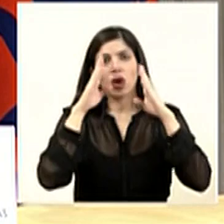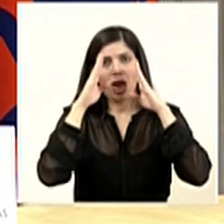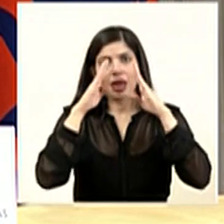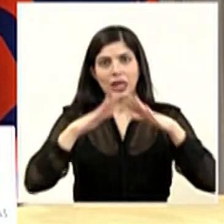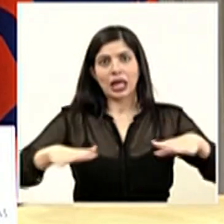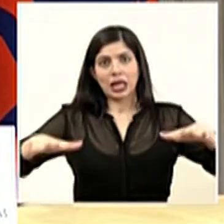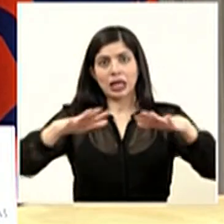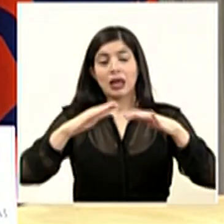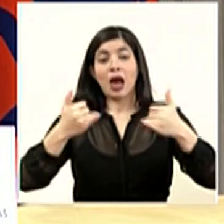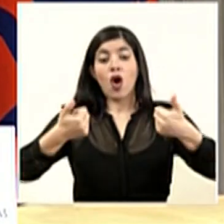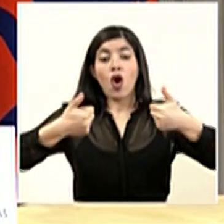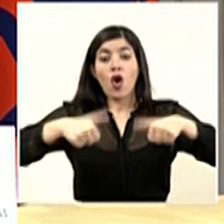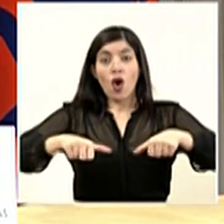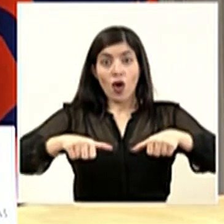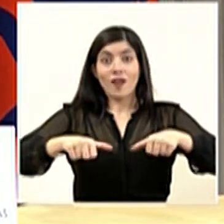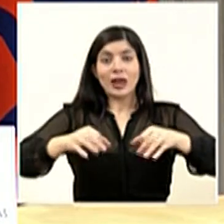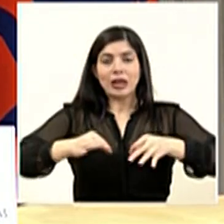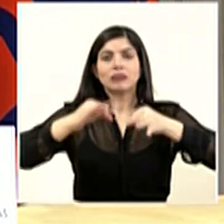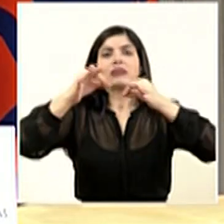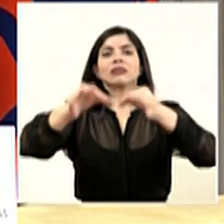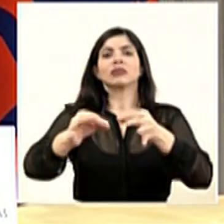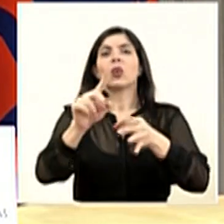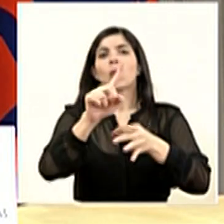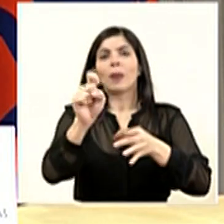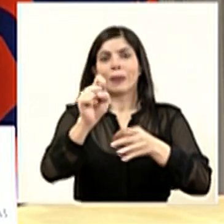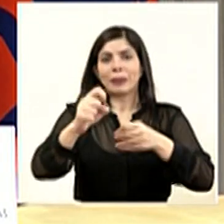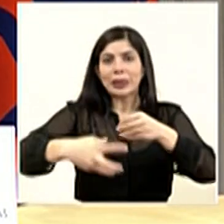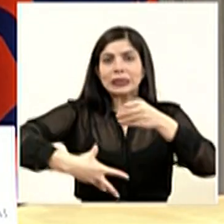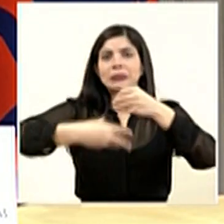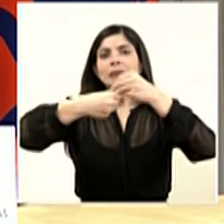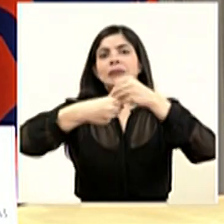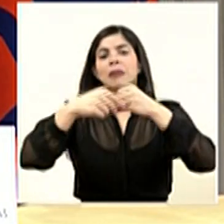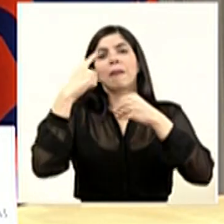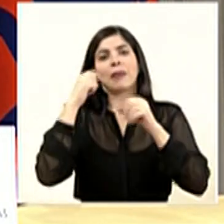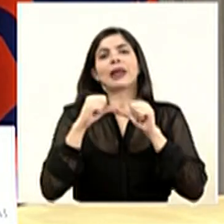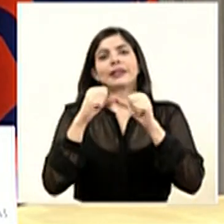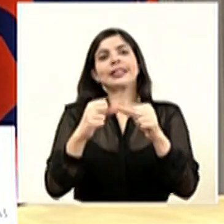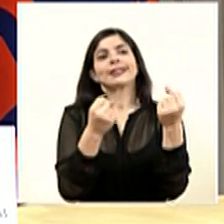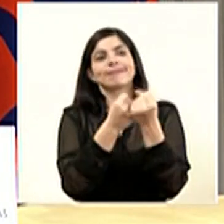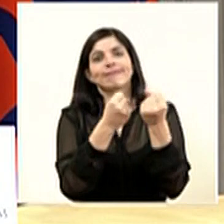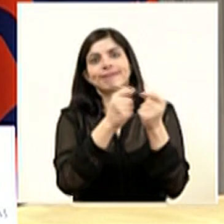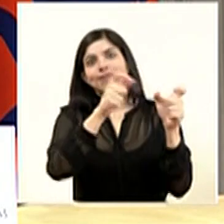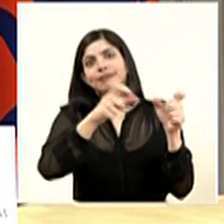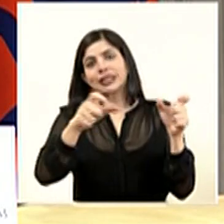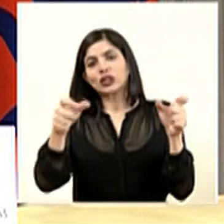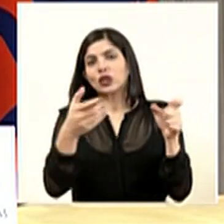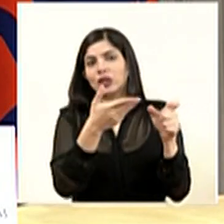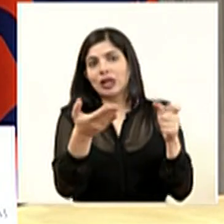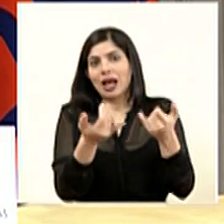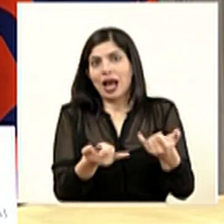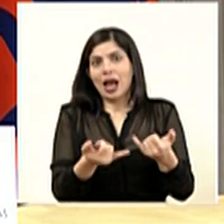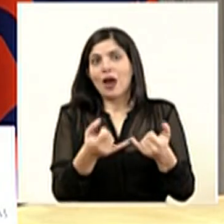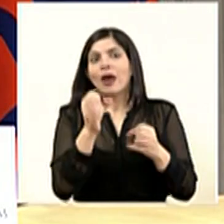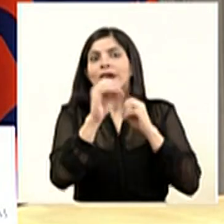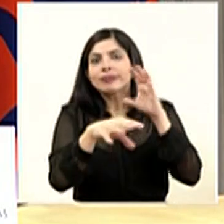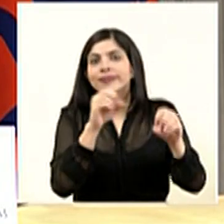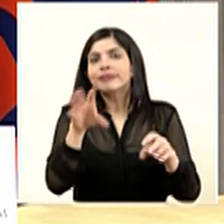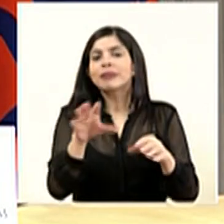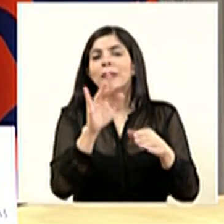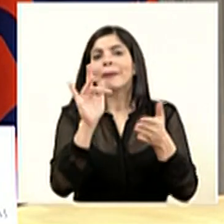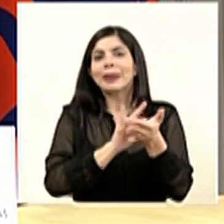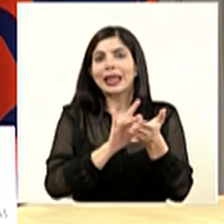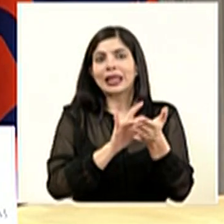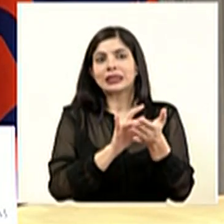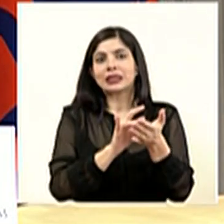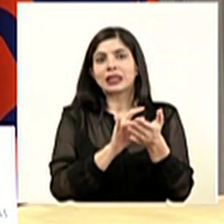ampliado este convenio por un mes más para el apoyo a todas estas personas que están recibiendo los medicamentos